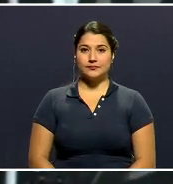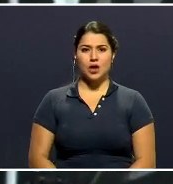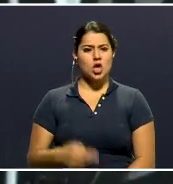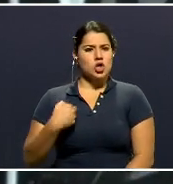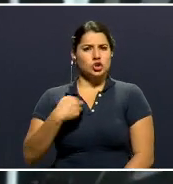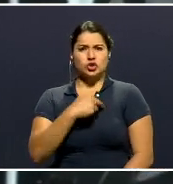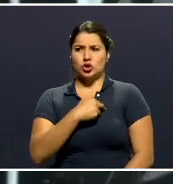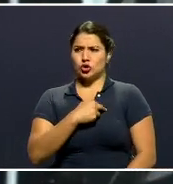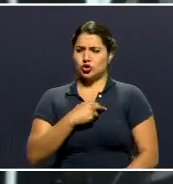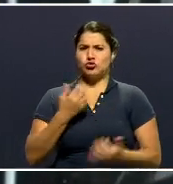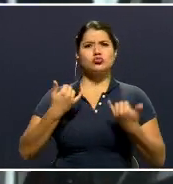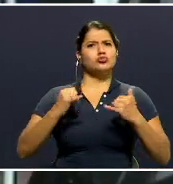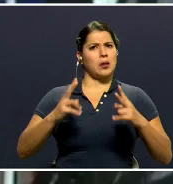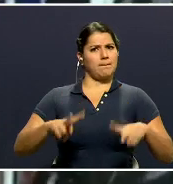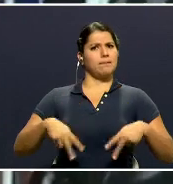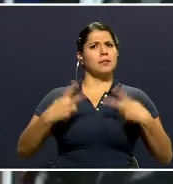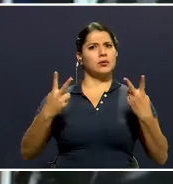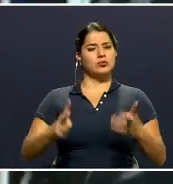Estamos muy vivos.